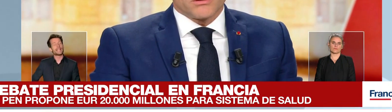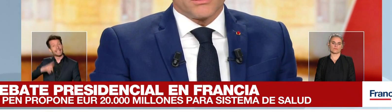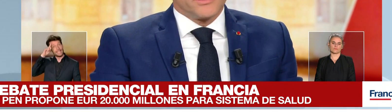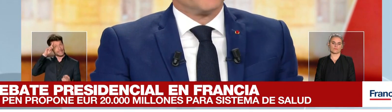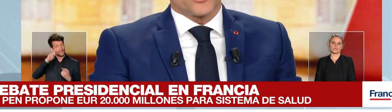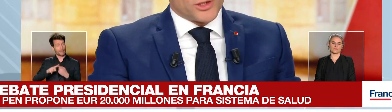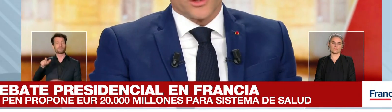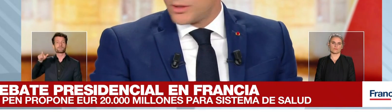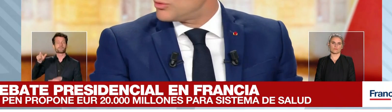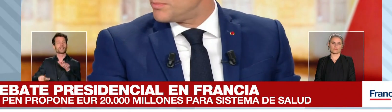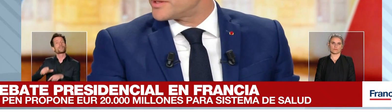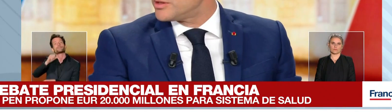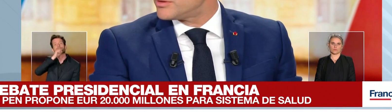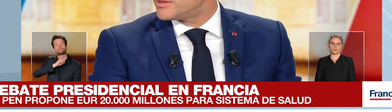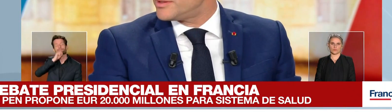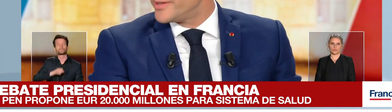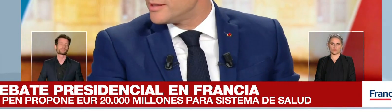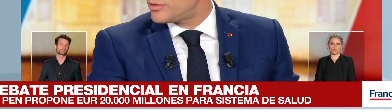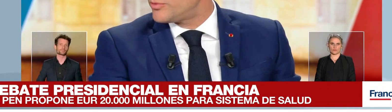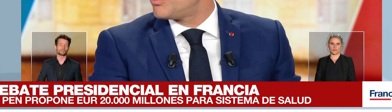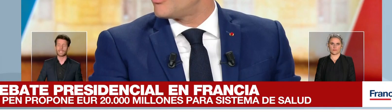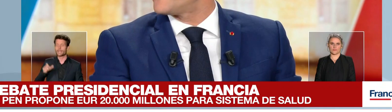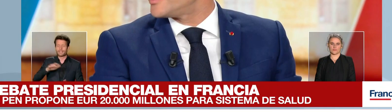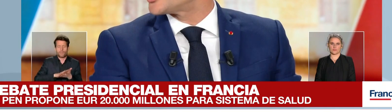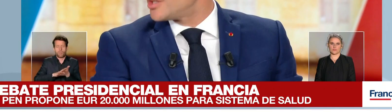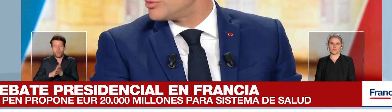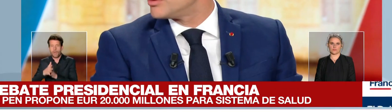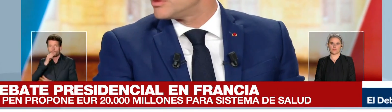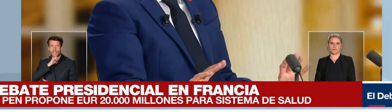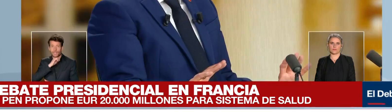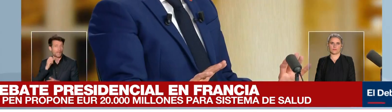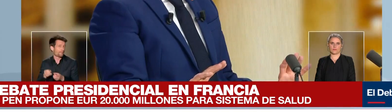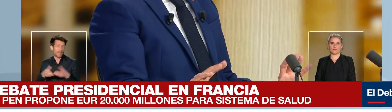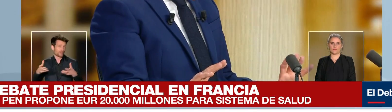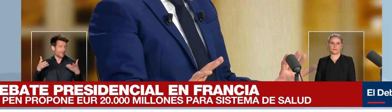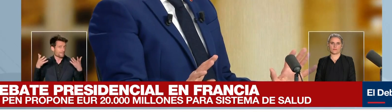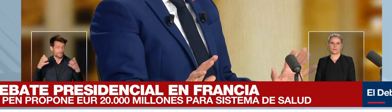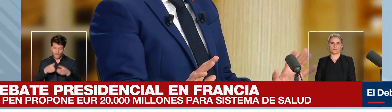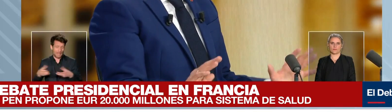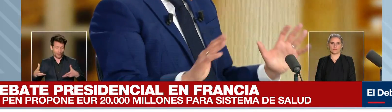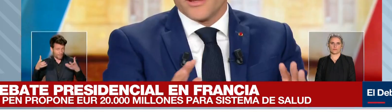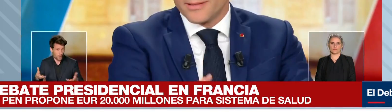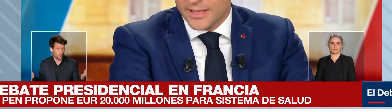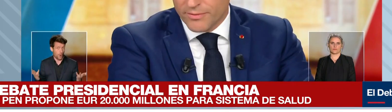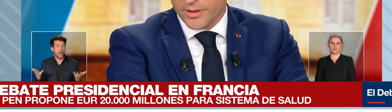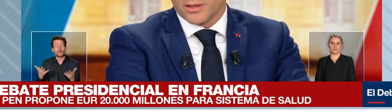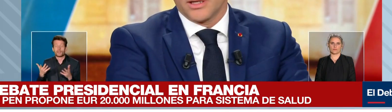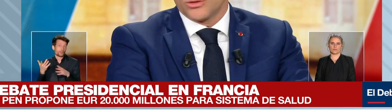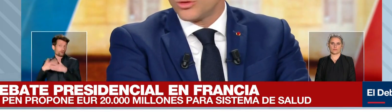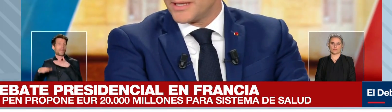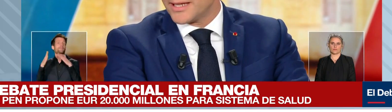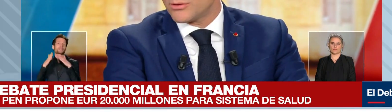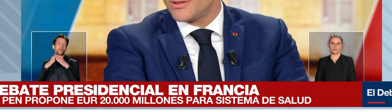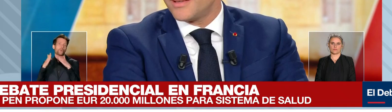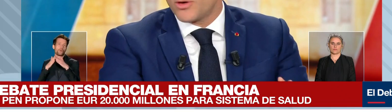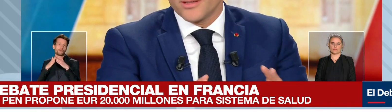tercera edad. La gran mayoría de los compatriotas que envejecen quieren poder envejecer en casa. Y creo que un punto importante